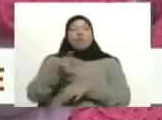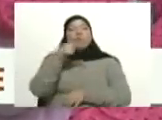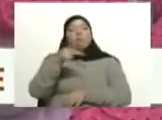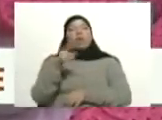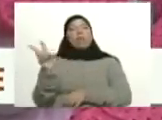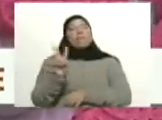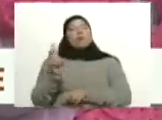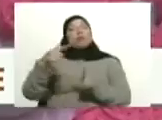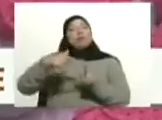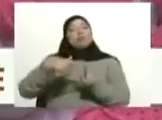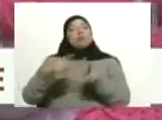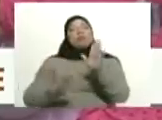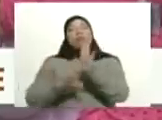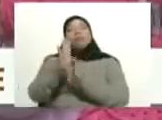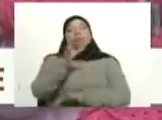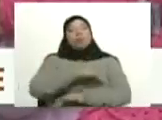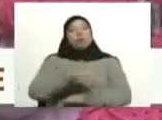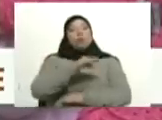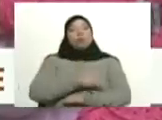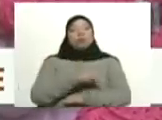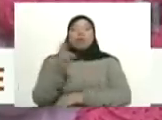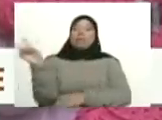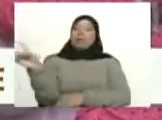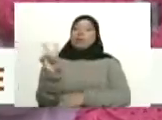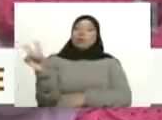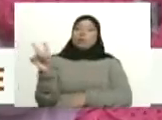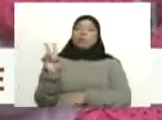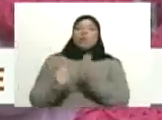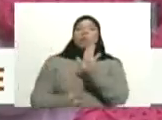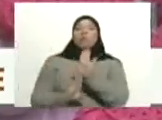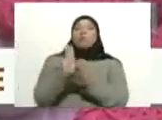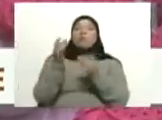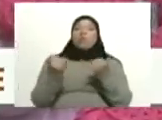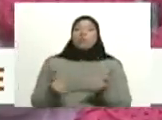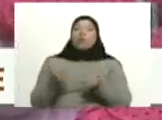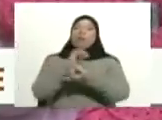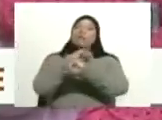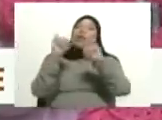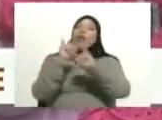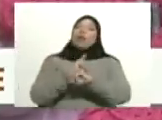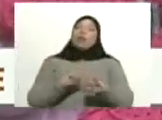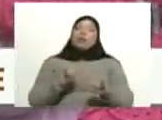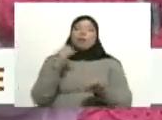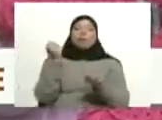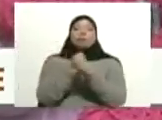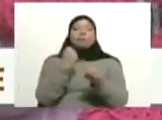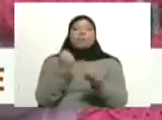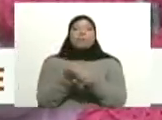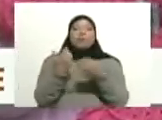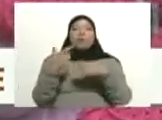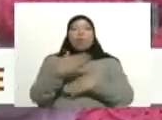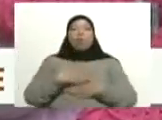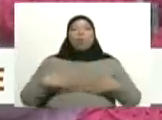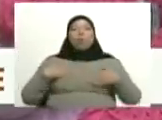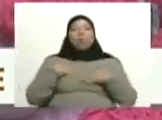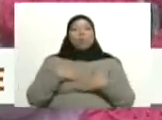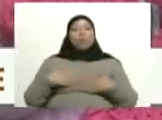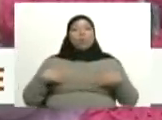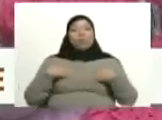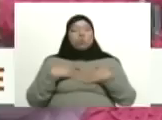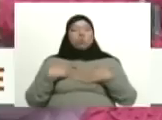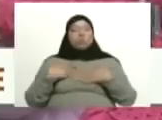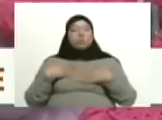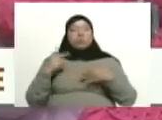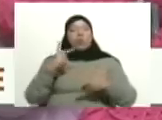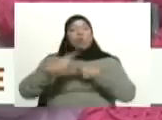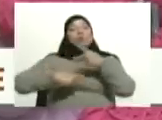en Venezuela y con el aval de la sociedad venezolana, que va a ir feliz, que va a ir gozosa a acudir a